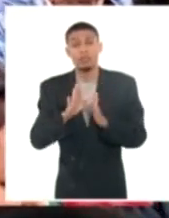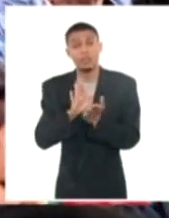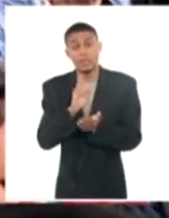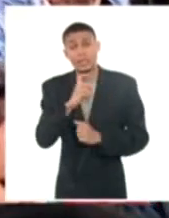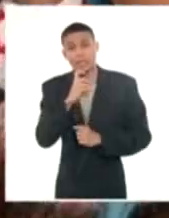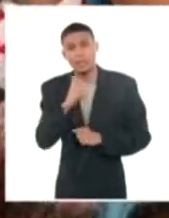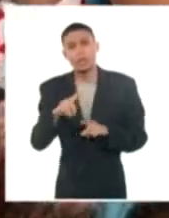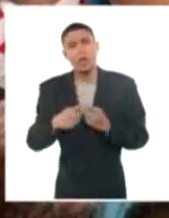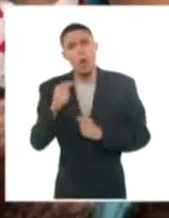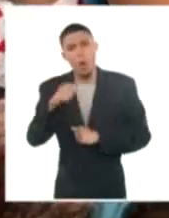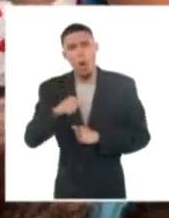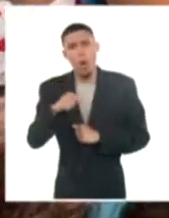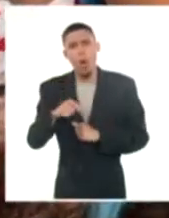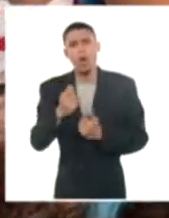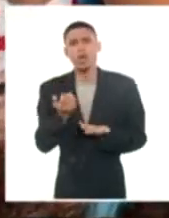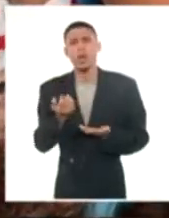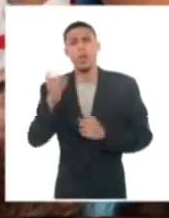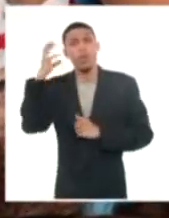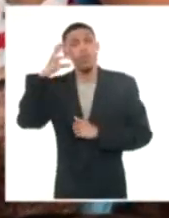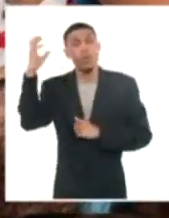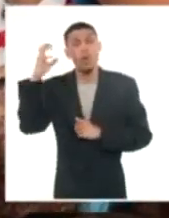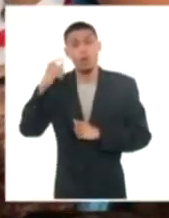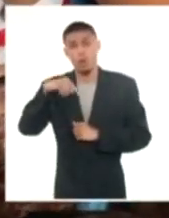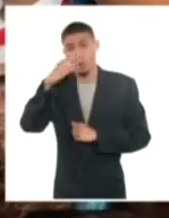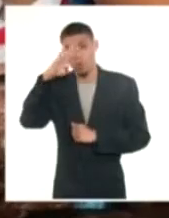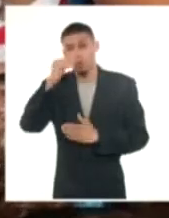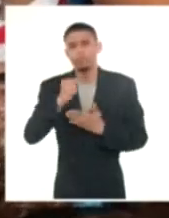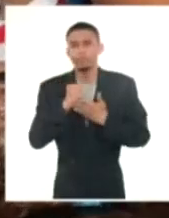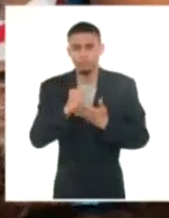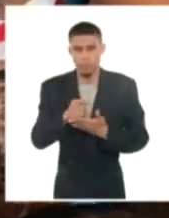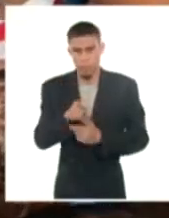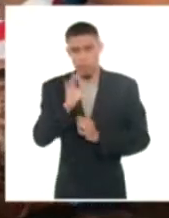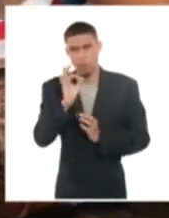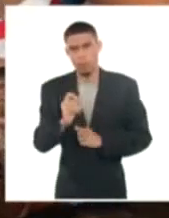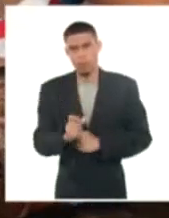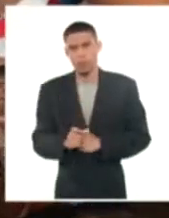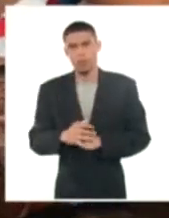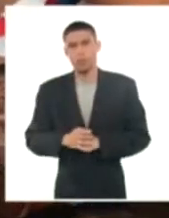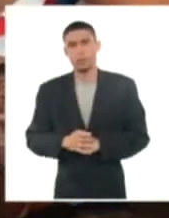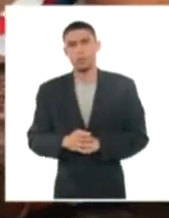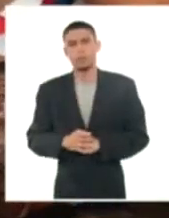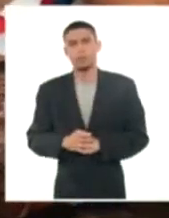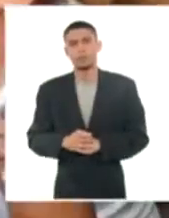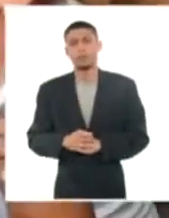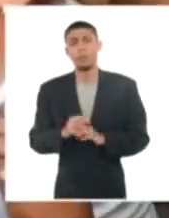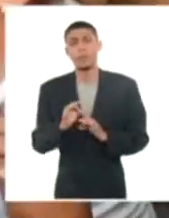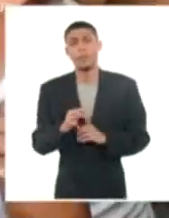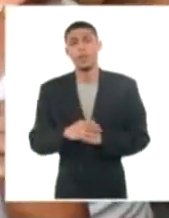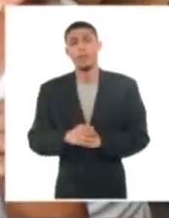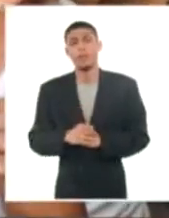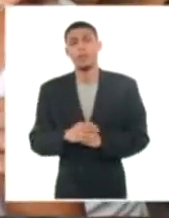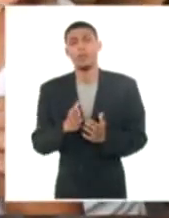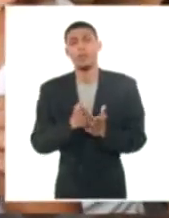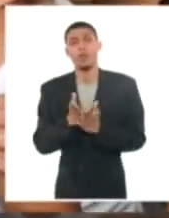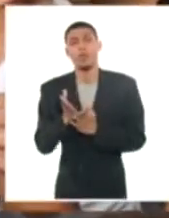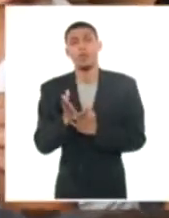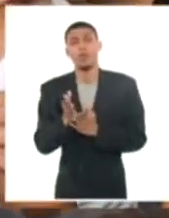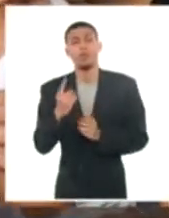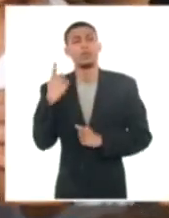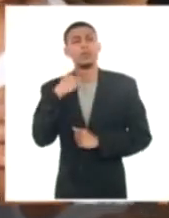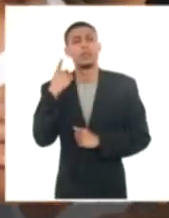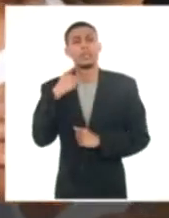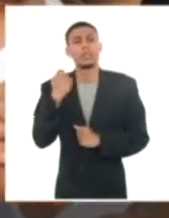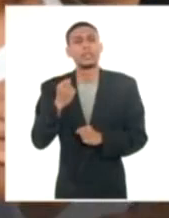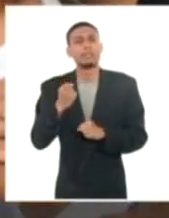hoy recibe los beneficios de la asistencia social. O el de Antolín Mendieta, de familia pobre, quien a lo largo de los años pudo solucionar